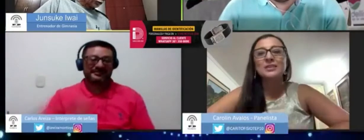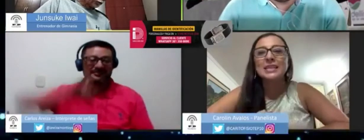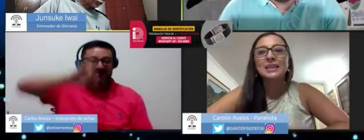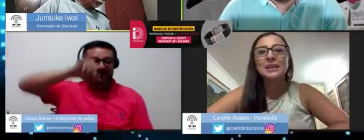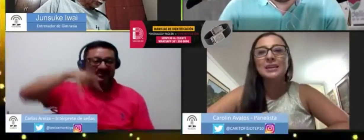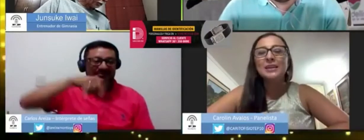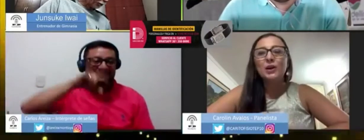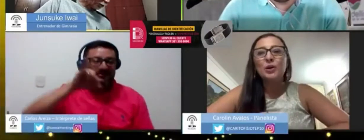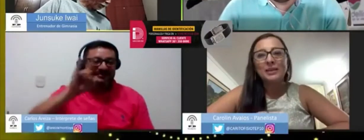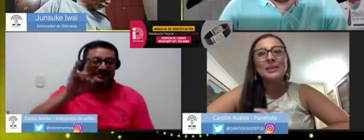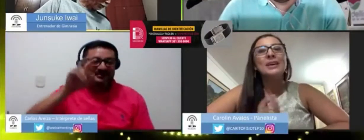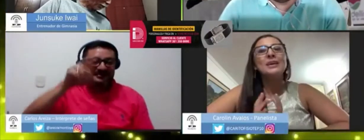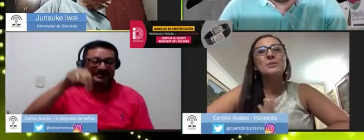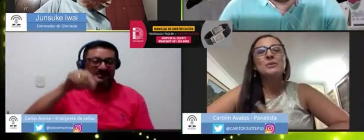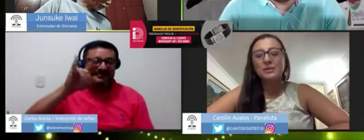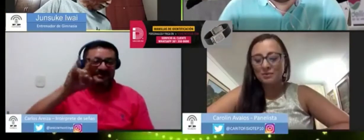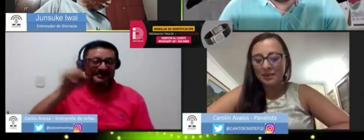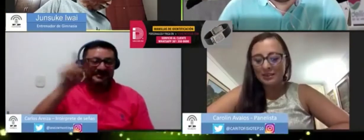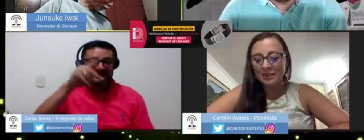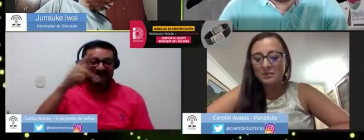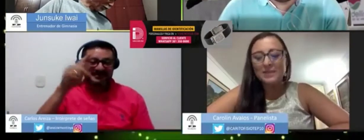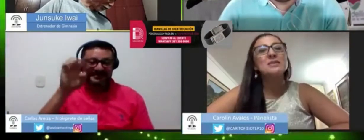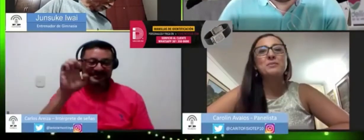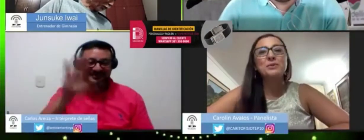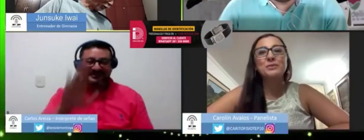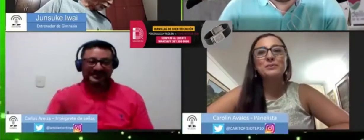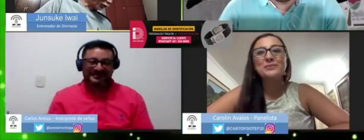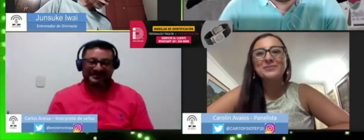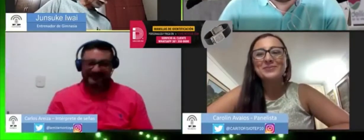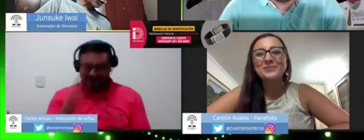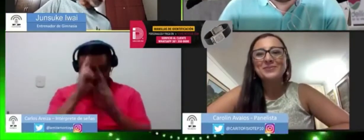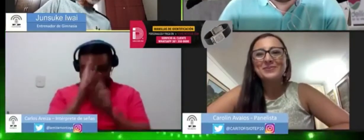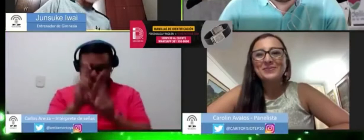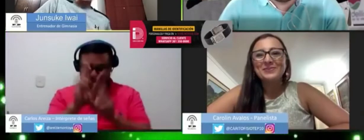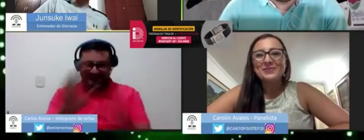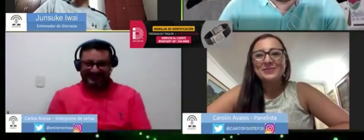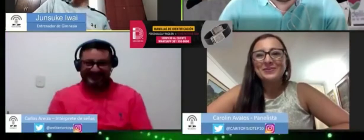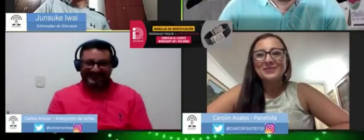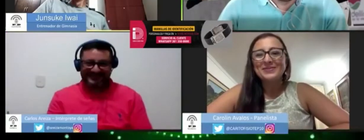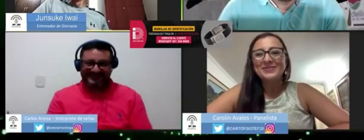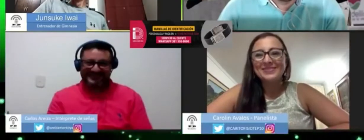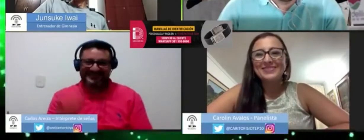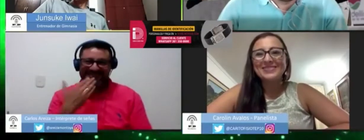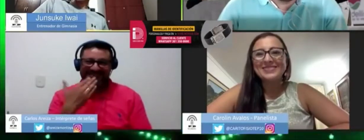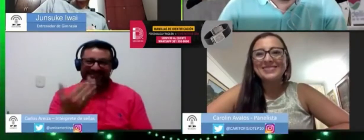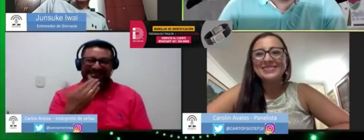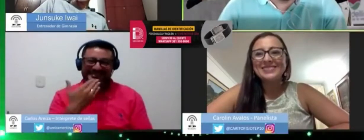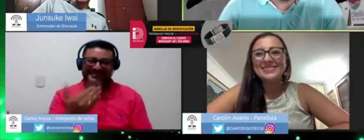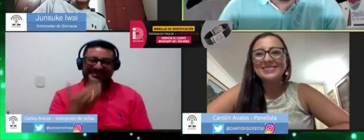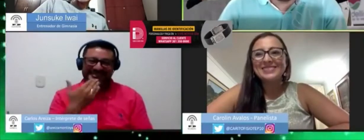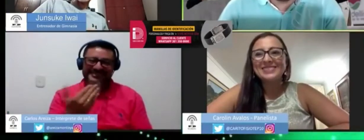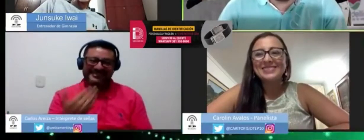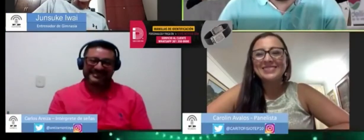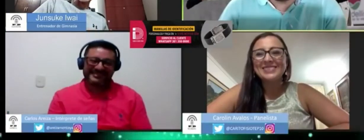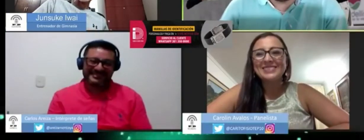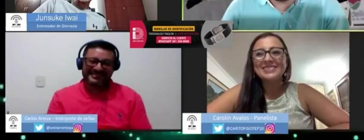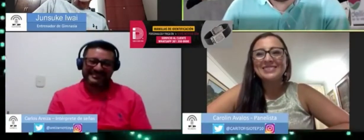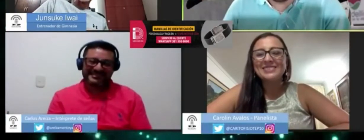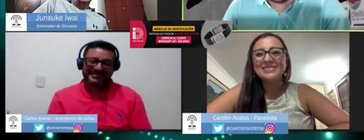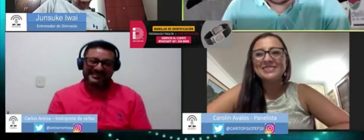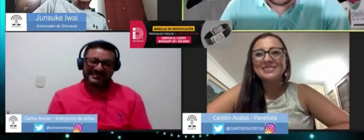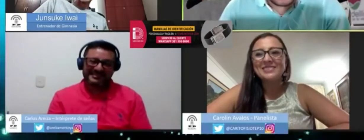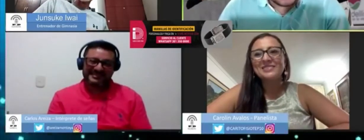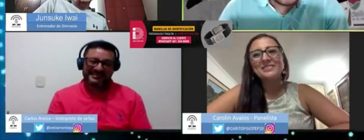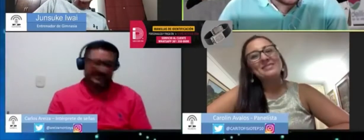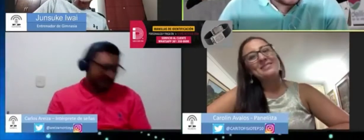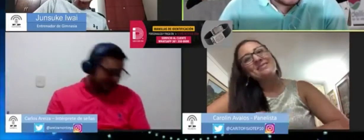se sienta homenajeado porque usted se lo merece, profe. Gracias. Profe, siempre lo veo uno a usted con